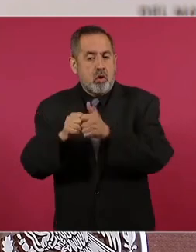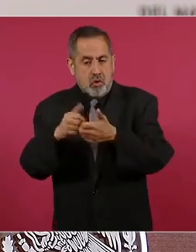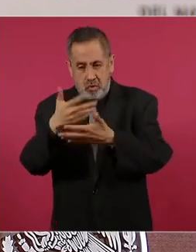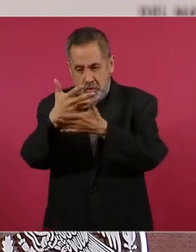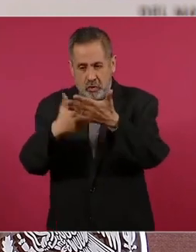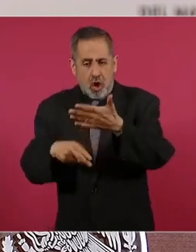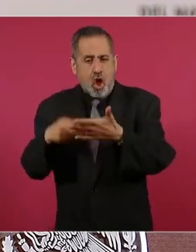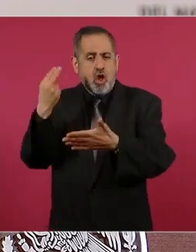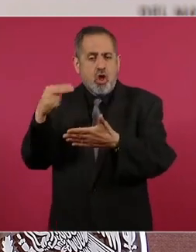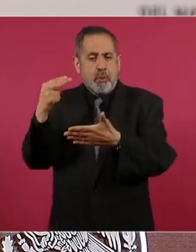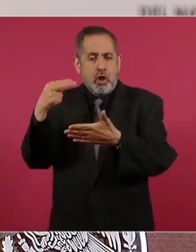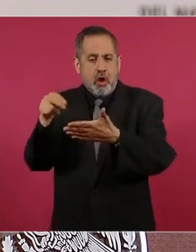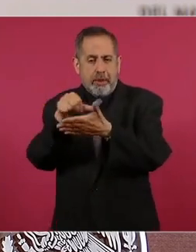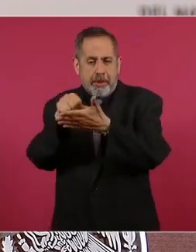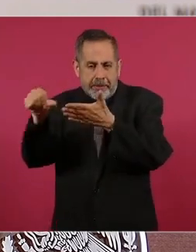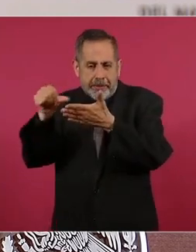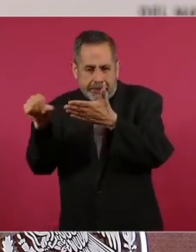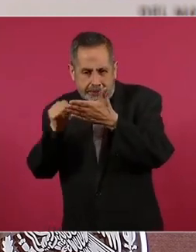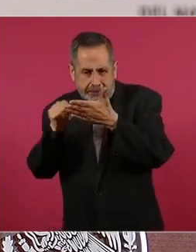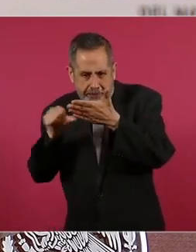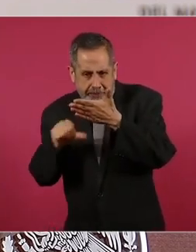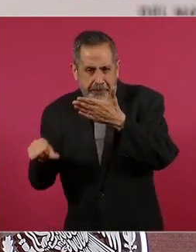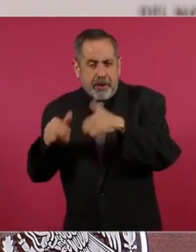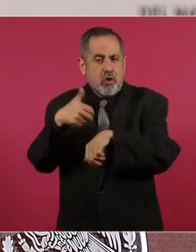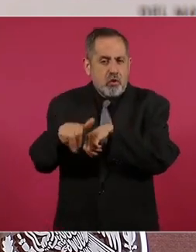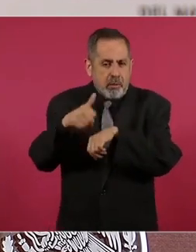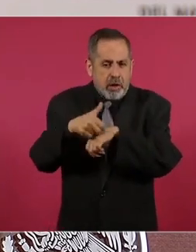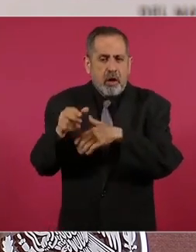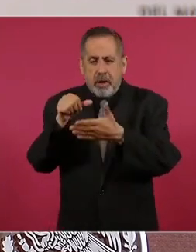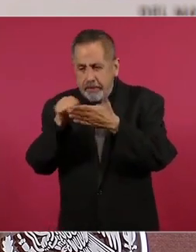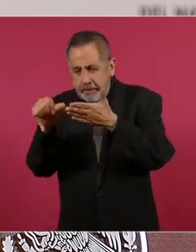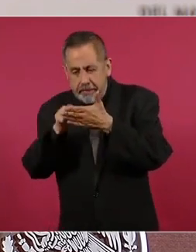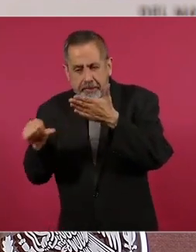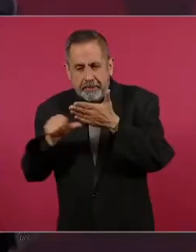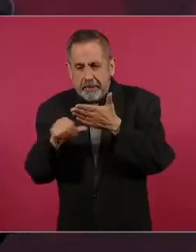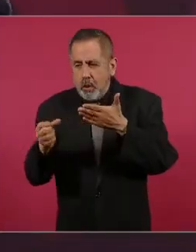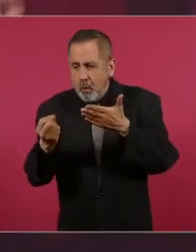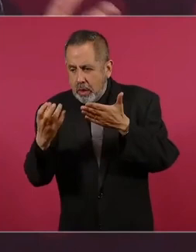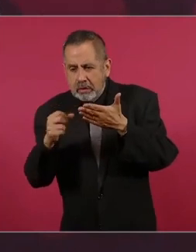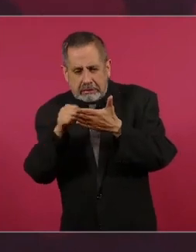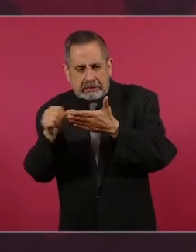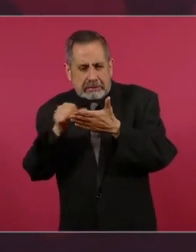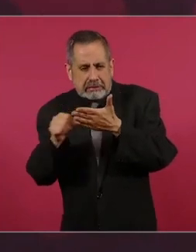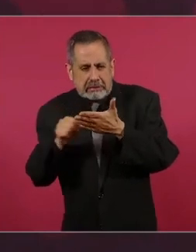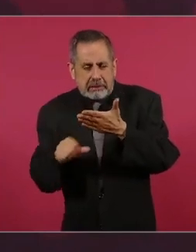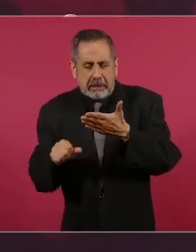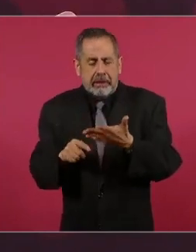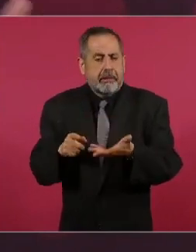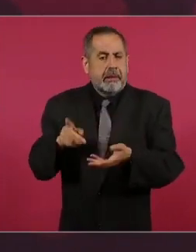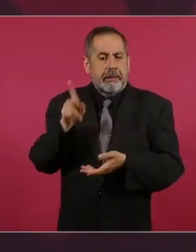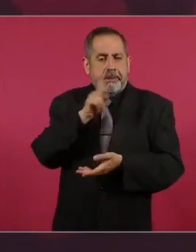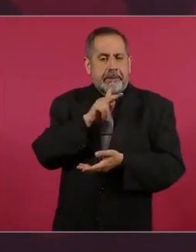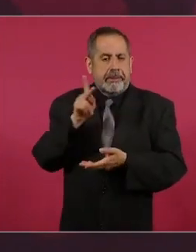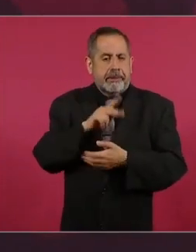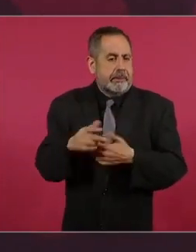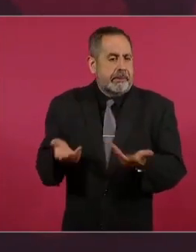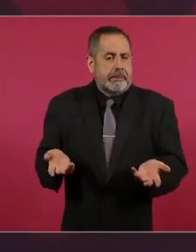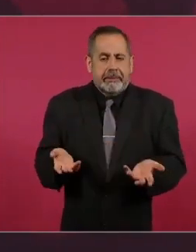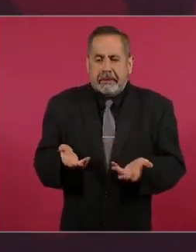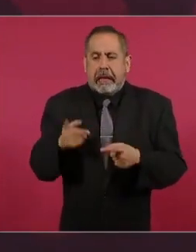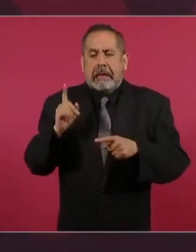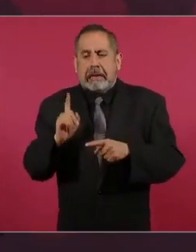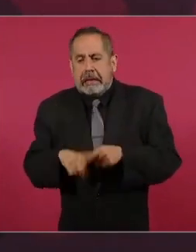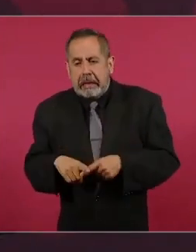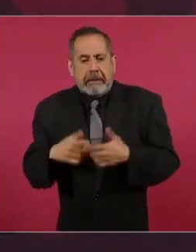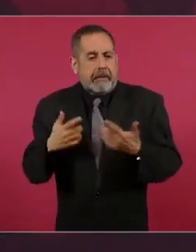haya nombres, donde no haya cuentas, donde no haya más que cantidades que van a estar volando, porque esas cantidades de quién